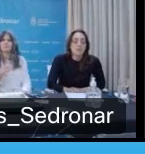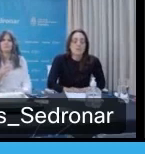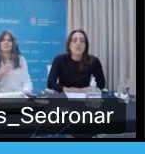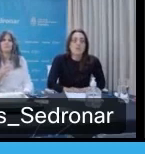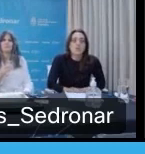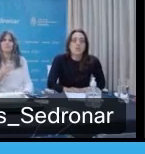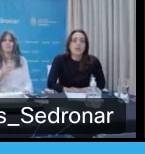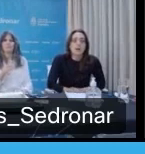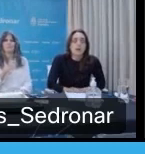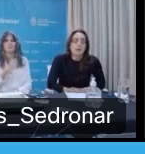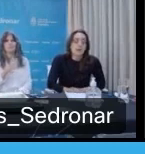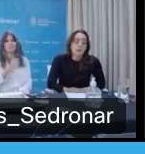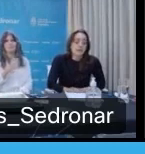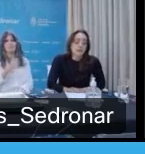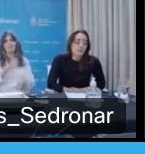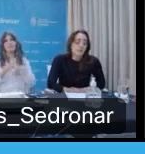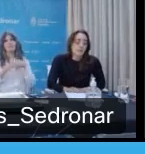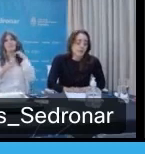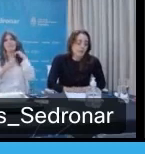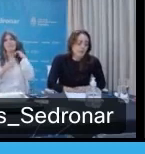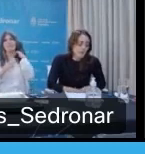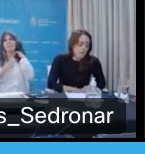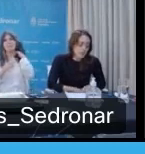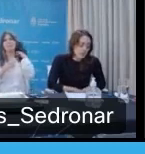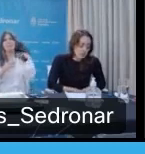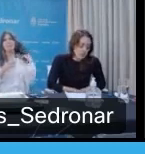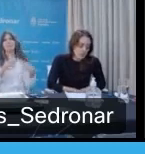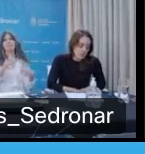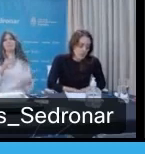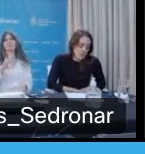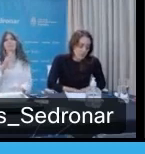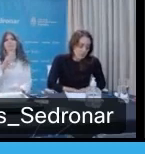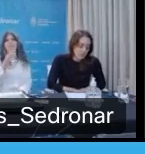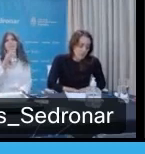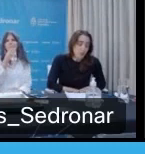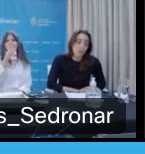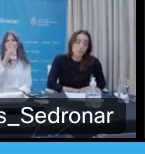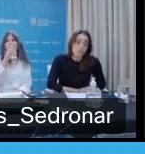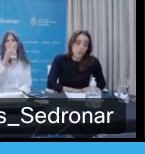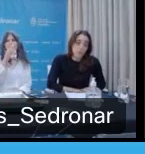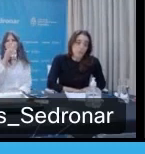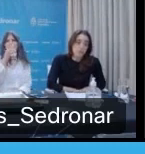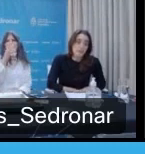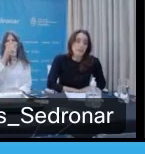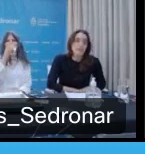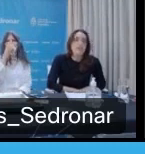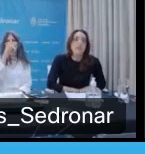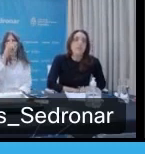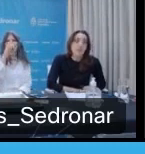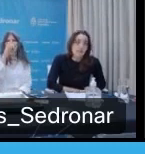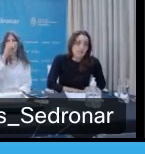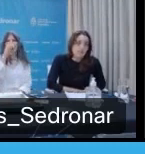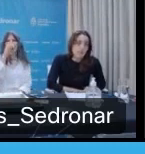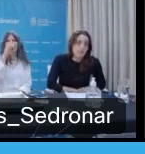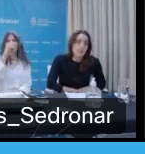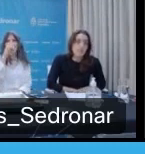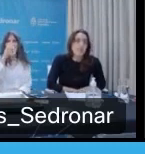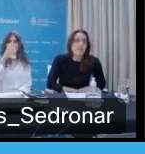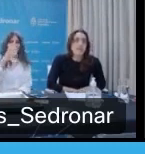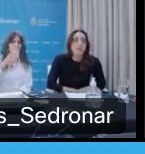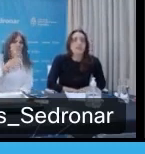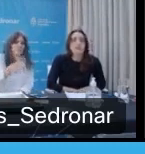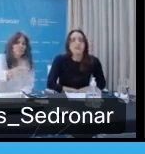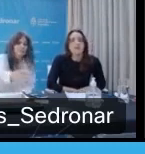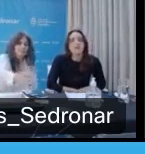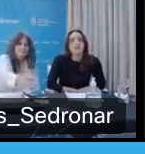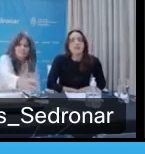Bueno, así como Lu y Cari problematizaron los consumos problemáticos, la mirada para intervenir sobre